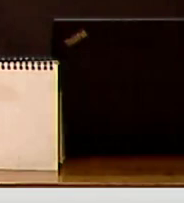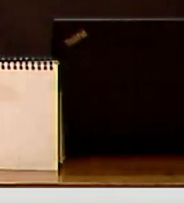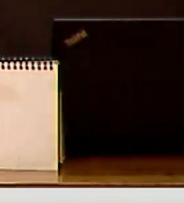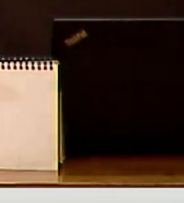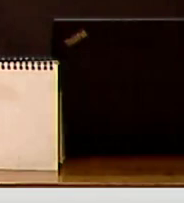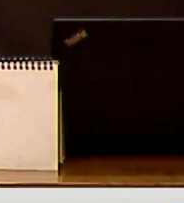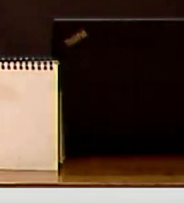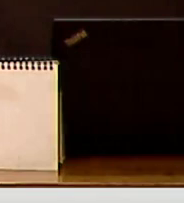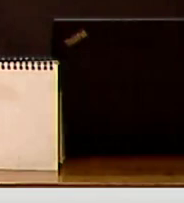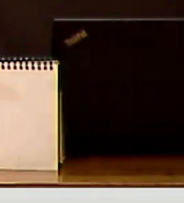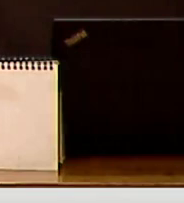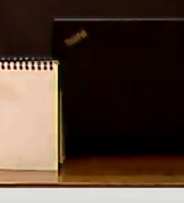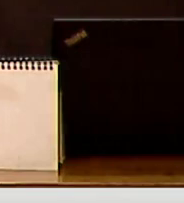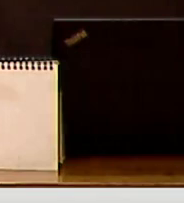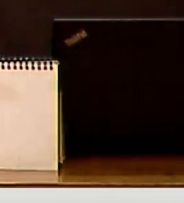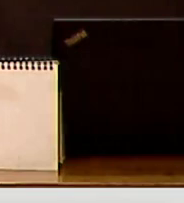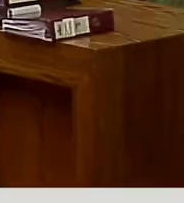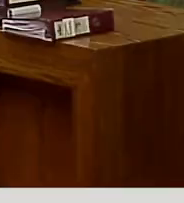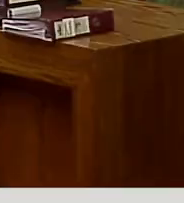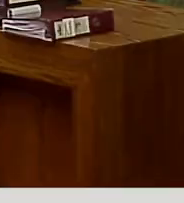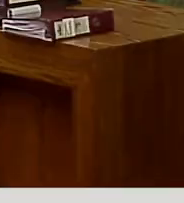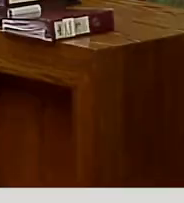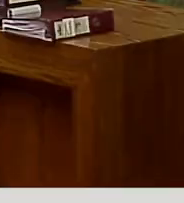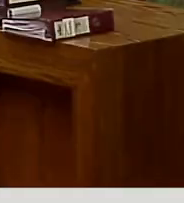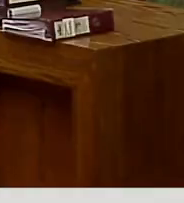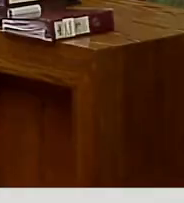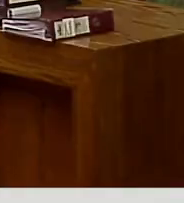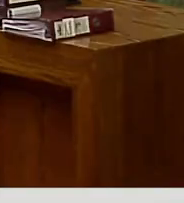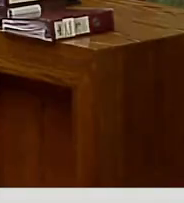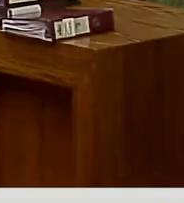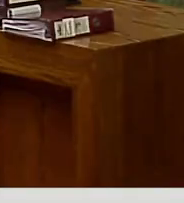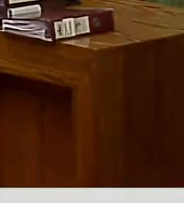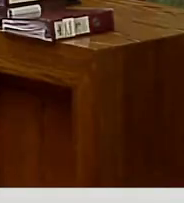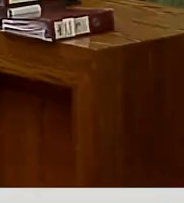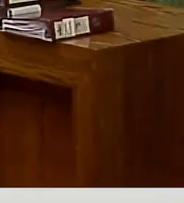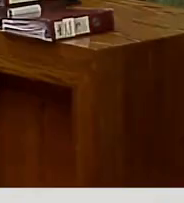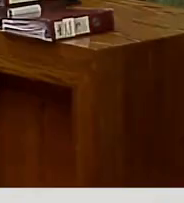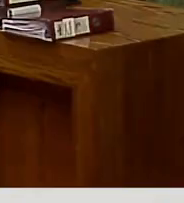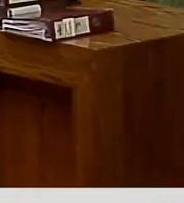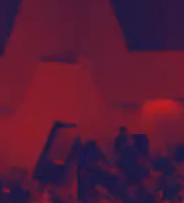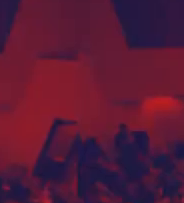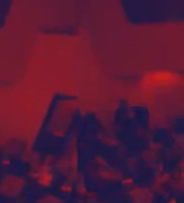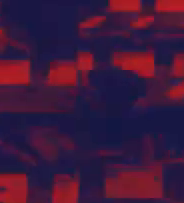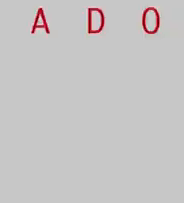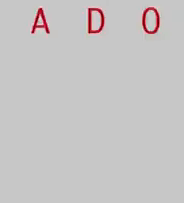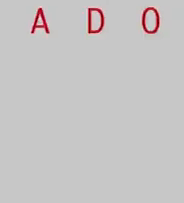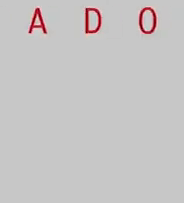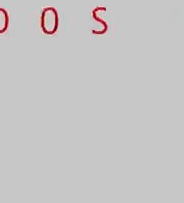habiéndose cumplido con el objeto del día se levanta la sesión